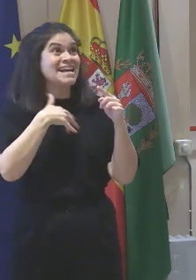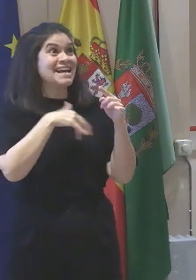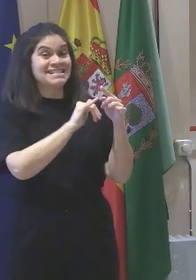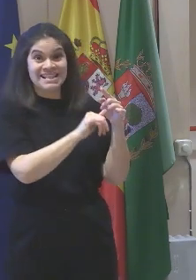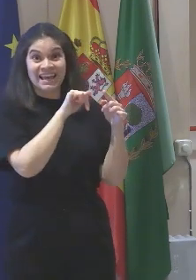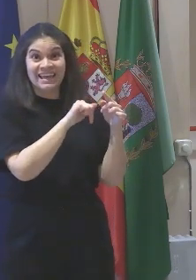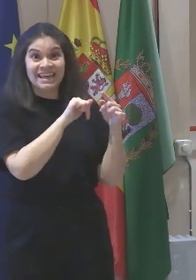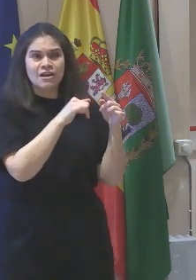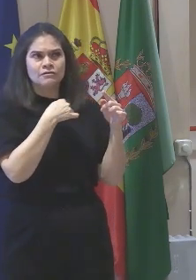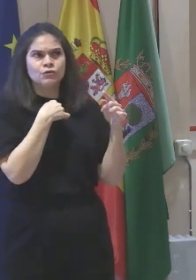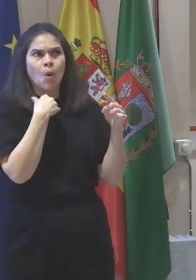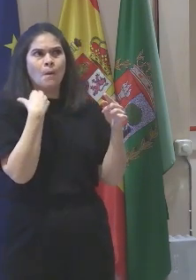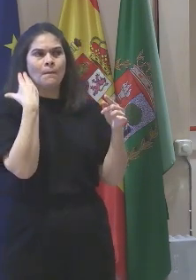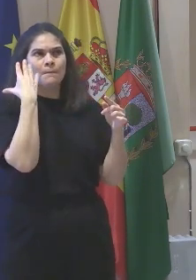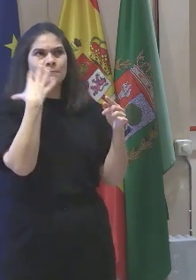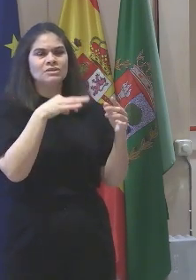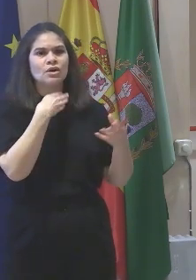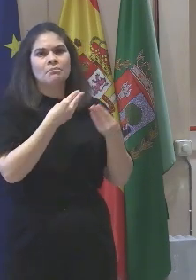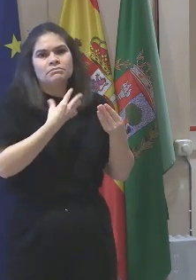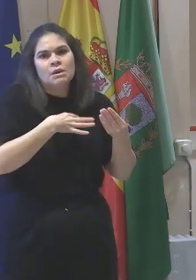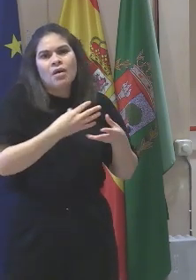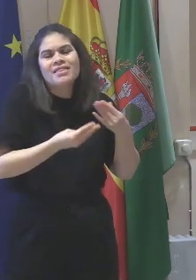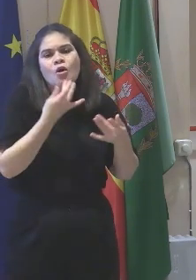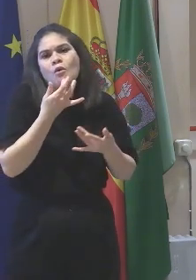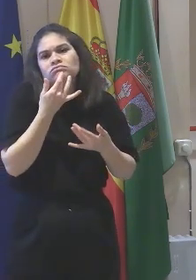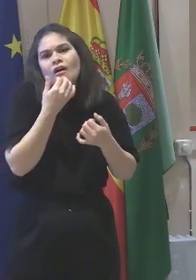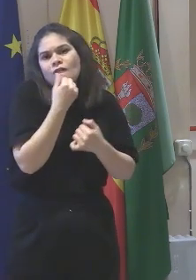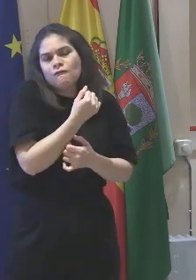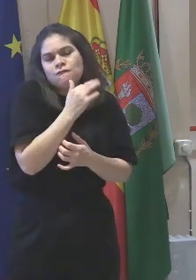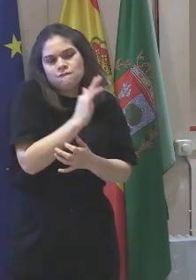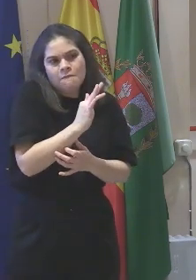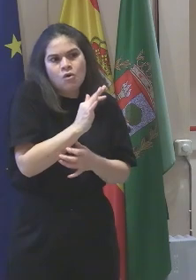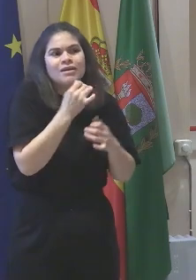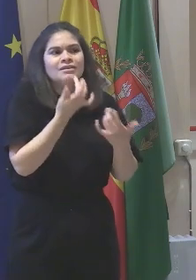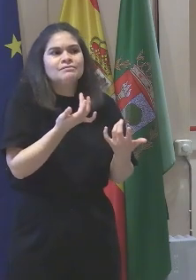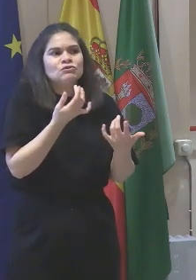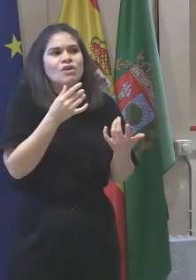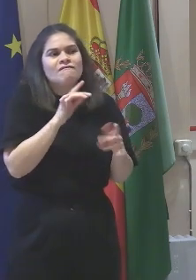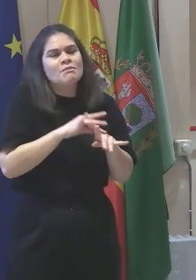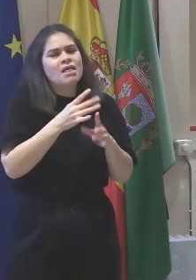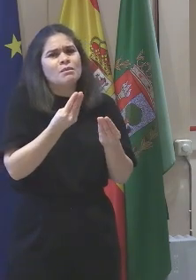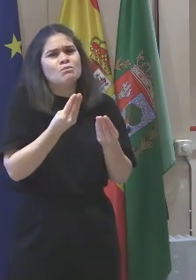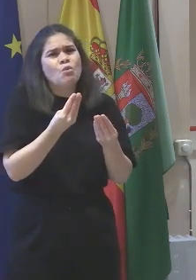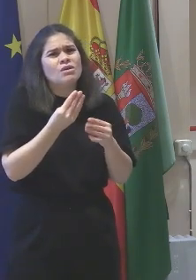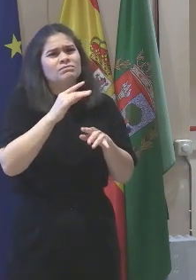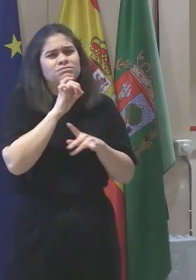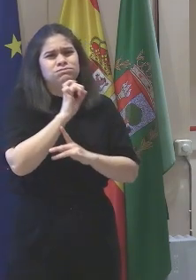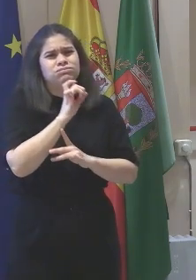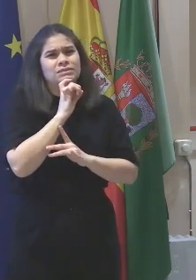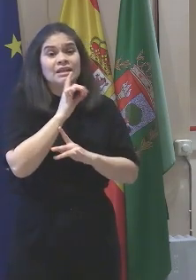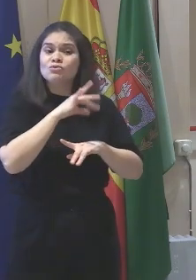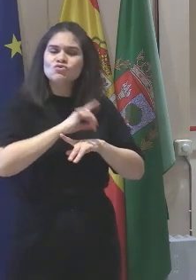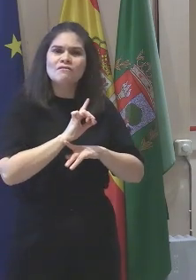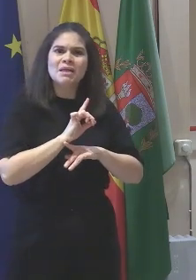yo creo que podemos hacer un flaco favor. Es una enfermedad muy, muy compleja y es que, de hecho, no es una enfermedad. Son